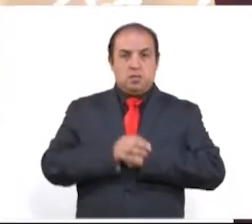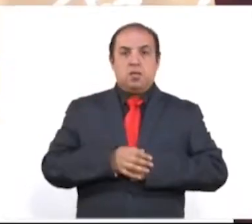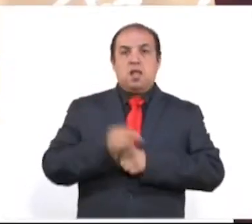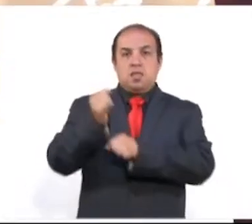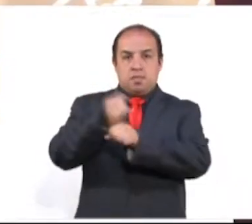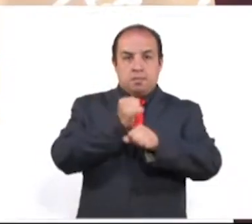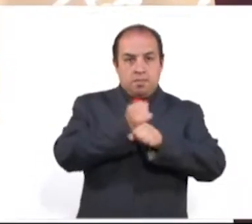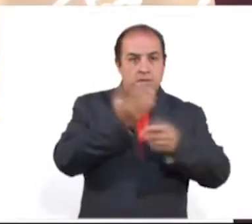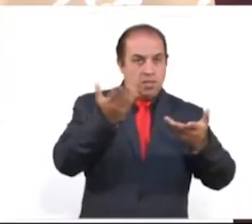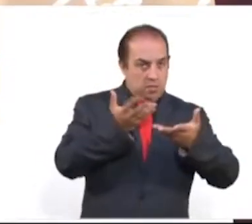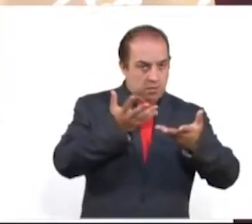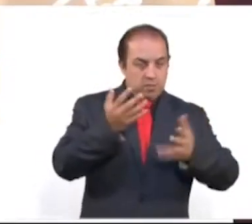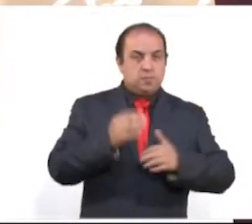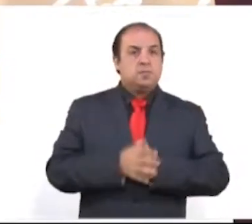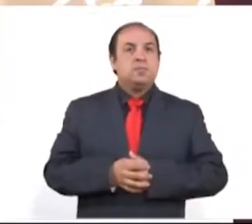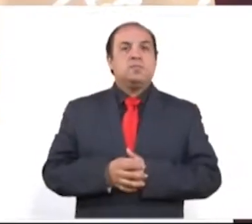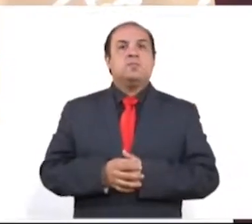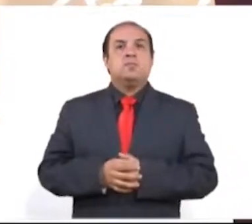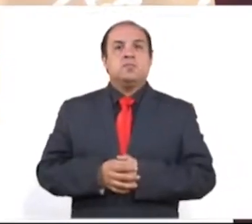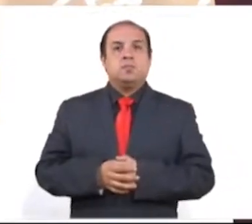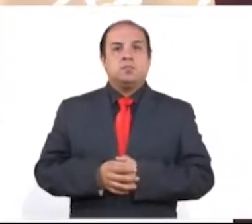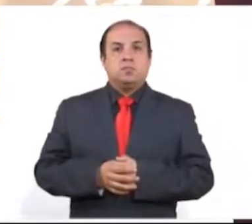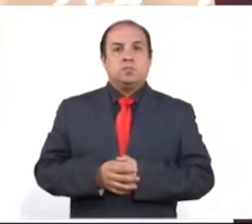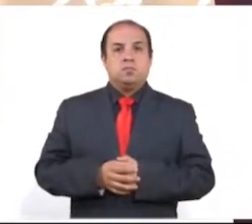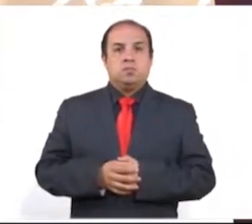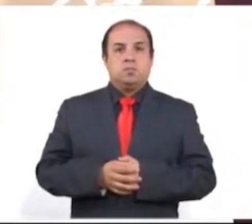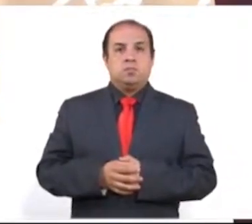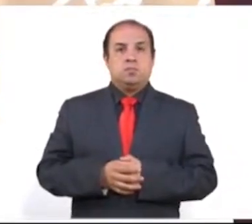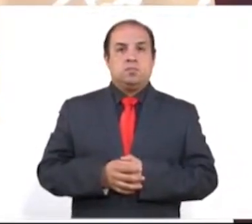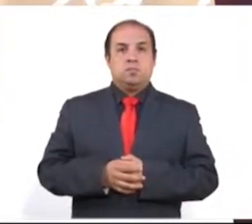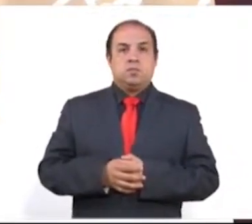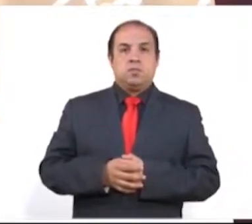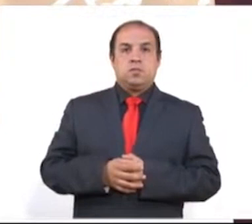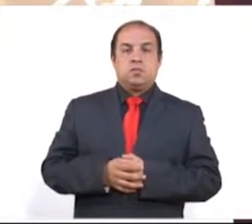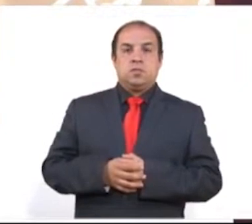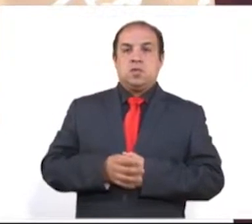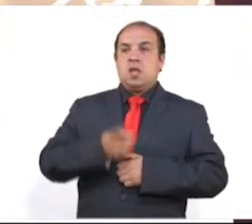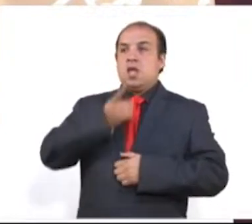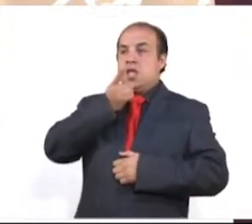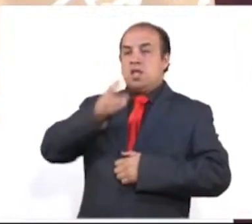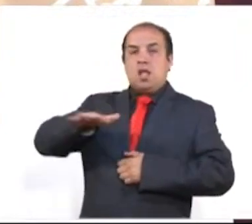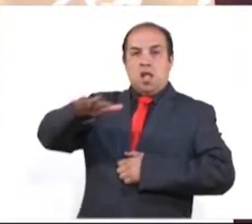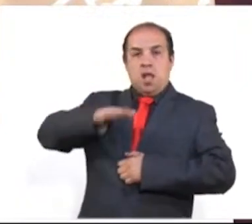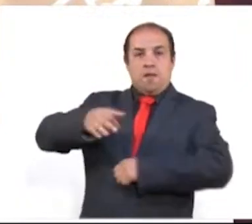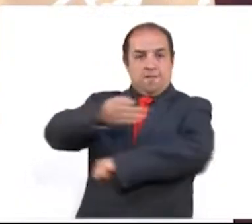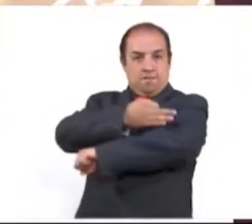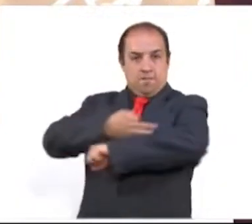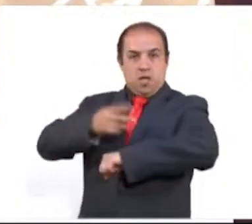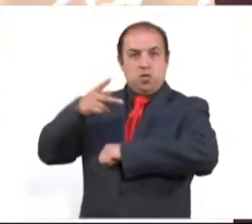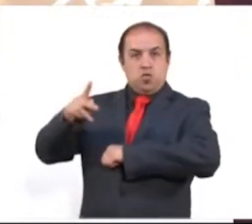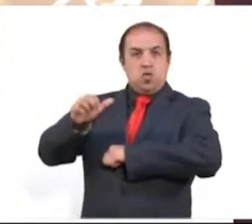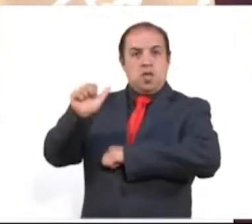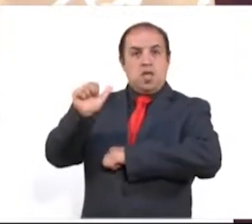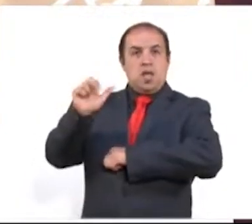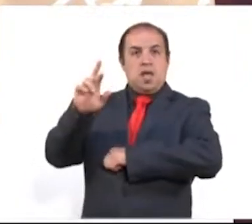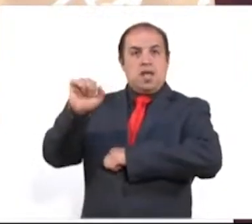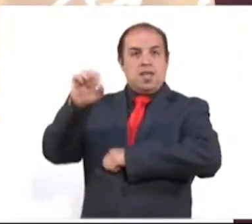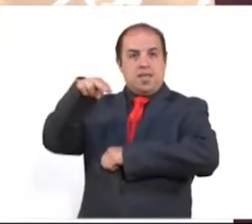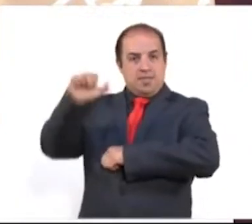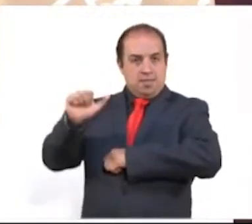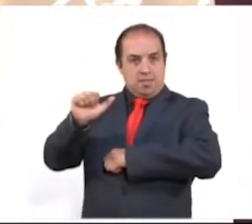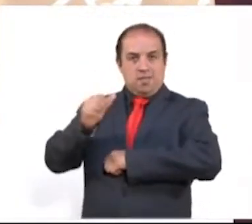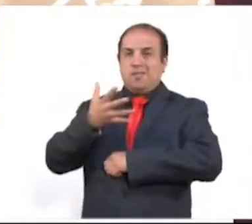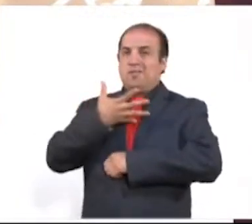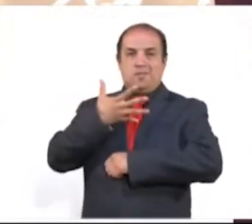además y son llamado a la familia de Ariadna y decirle a la familia de Ariadna que no va a haber impunidad